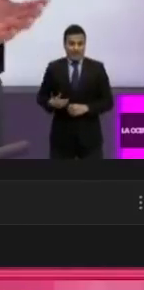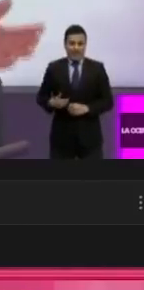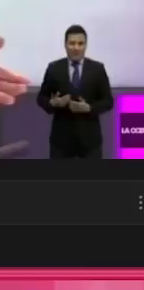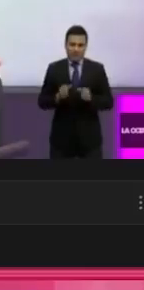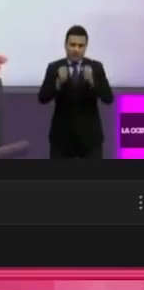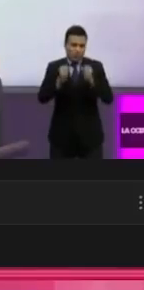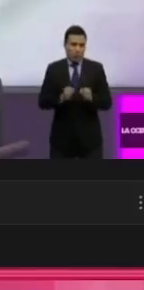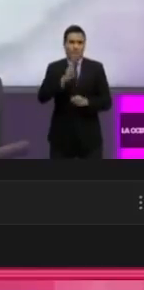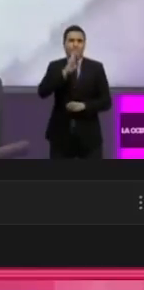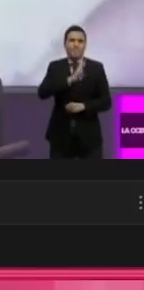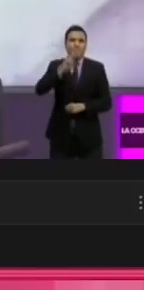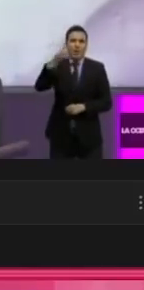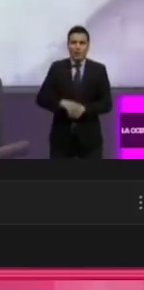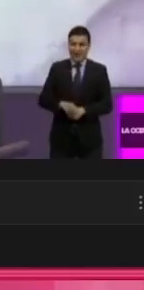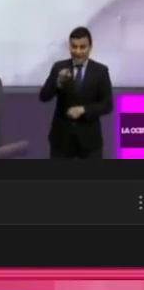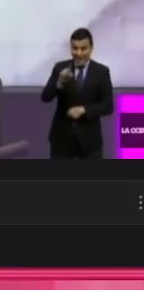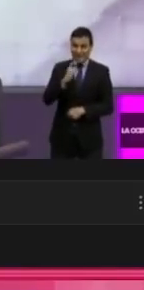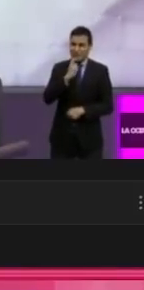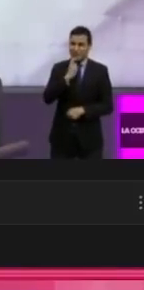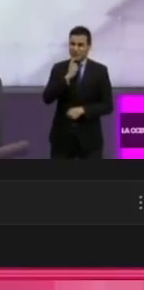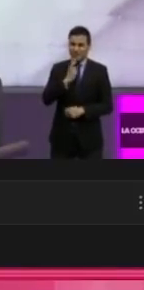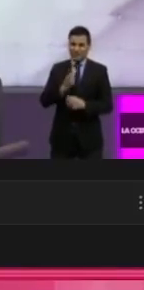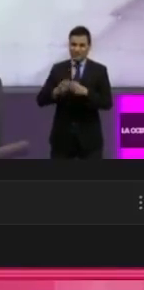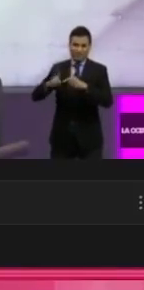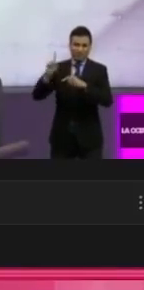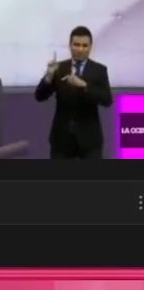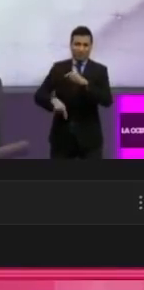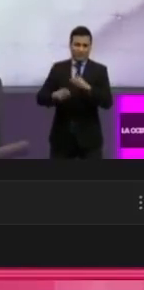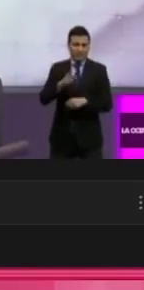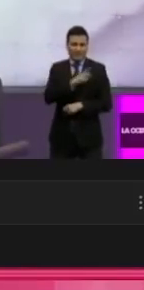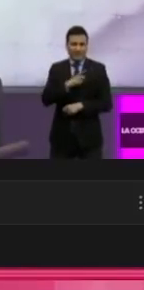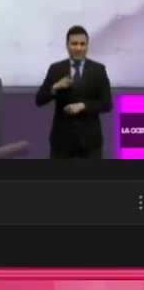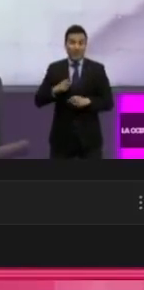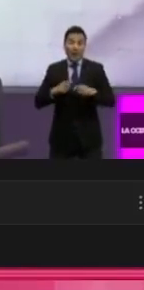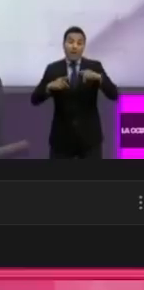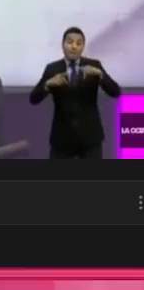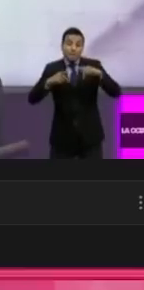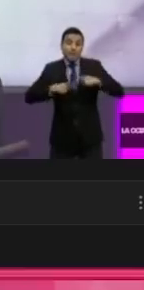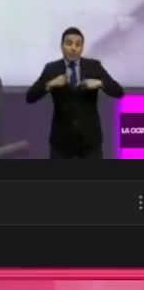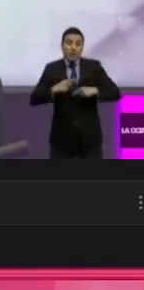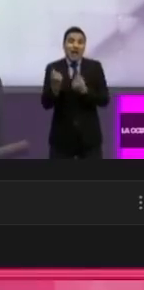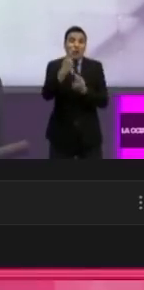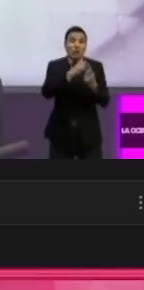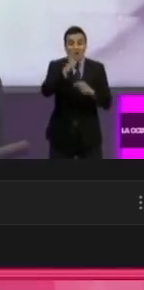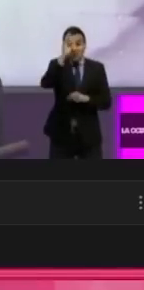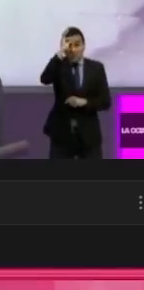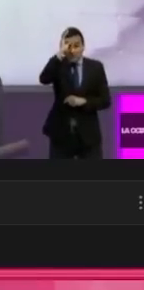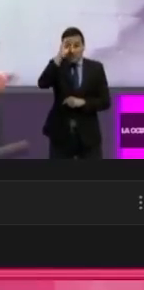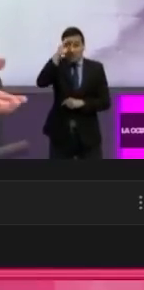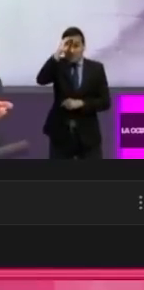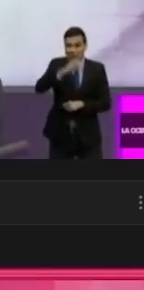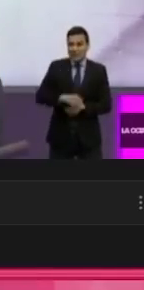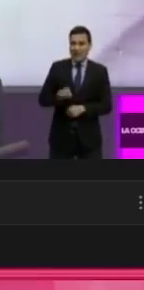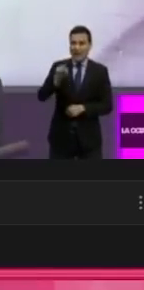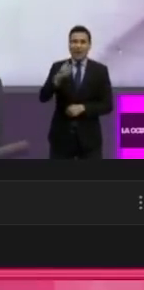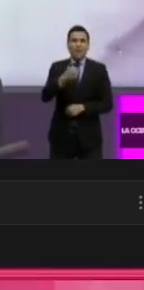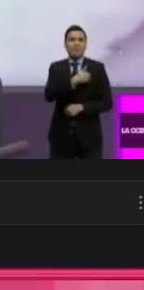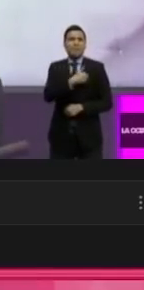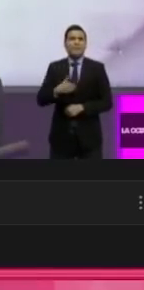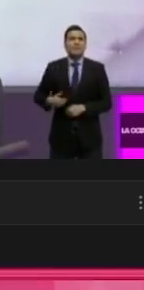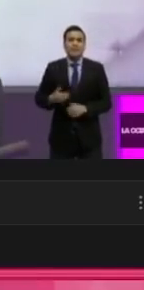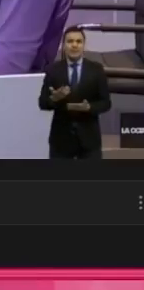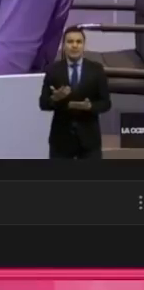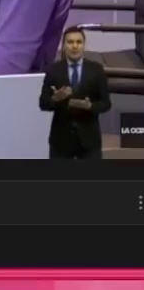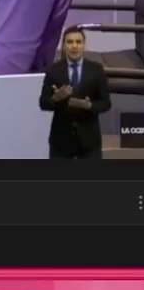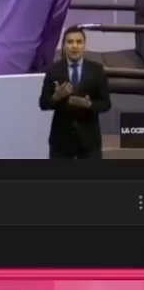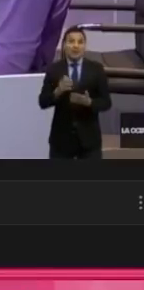al salir por la puerta de atrás, muere el rey, viva el rey. Hay gente tan tonta que piensa y si no se quiere ir, a ver, es un empleado